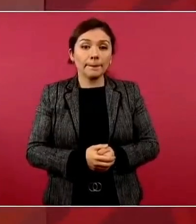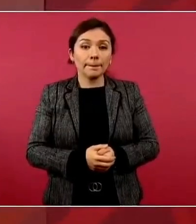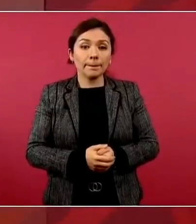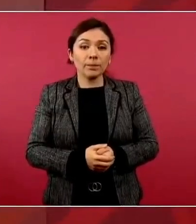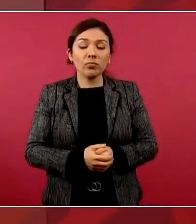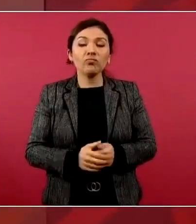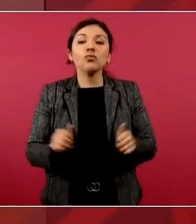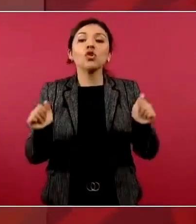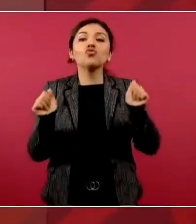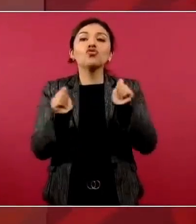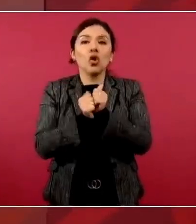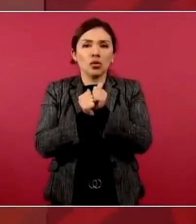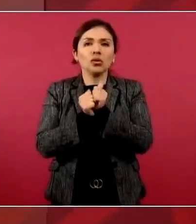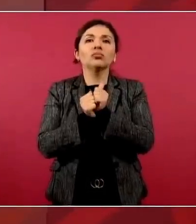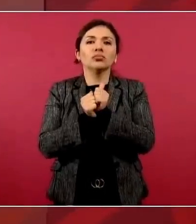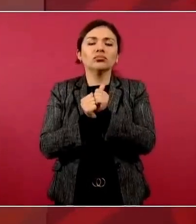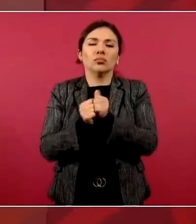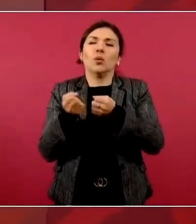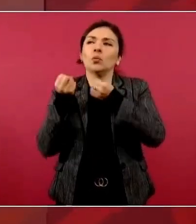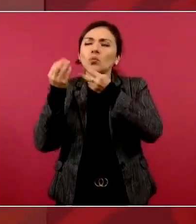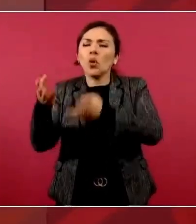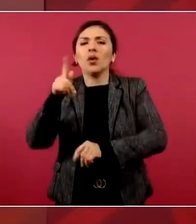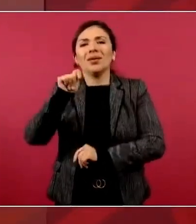mediante tributo,